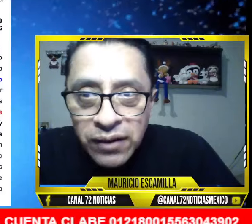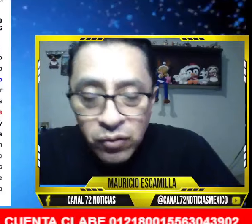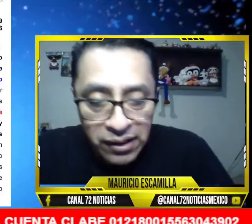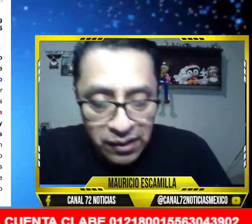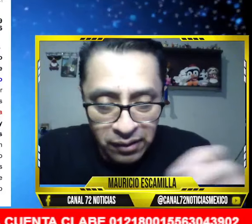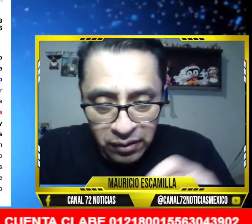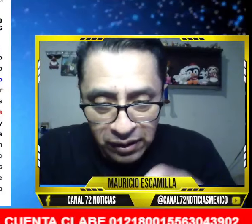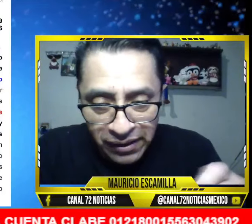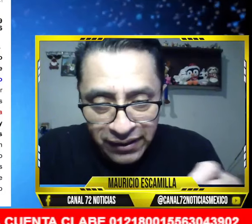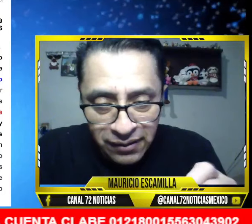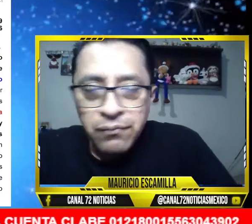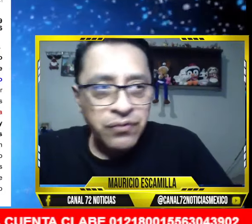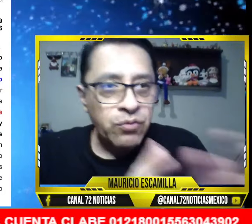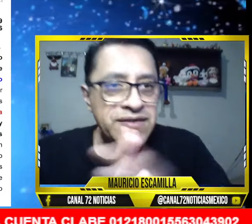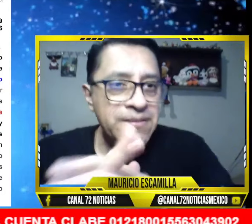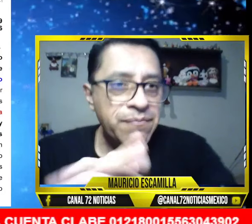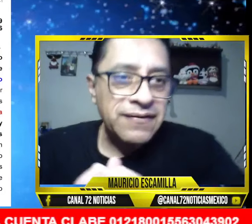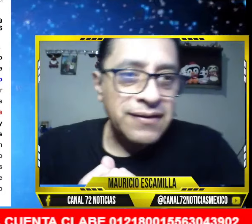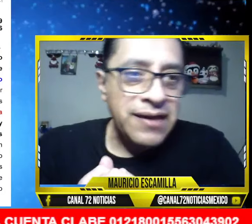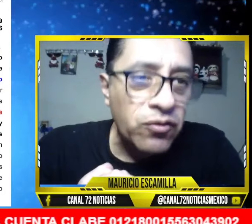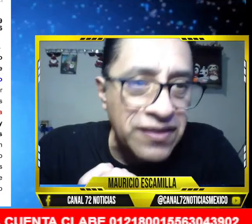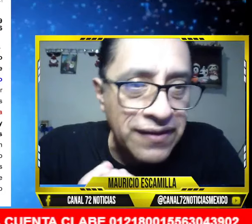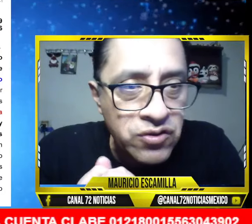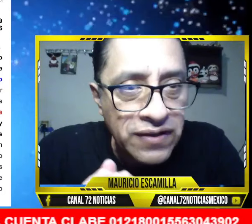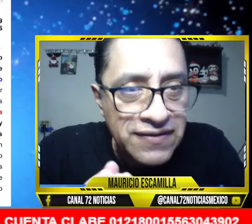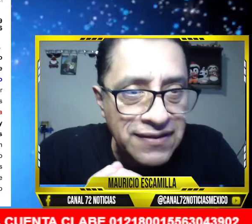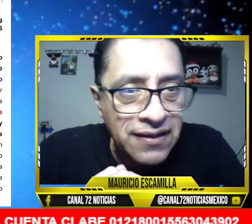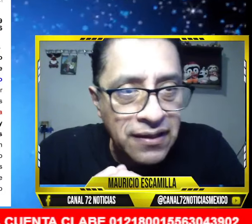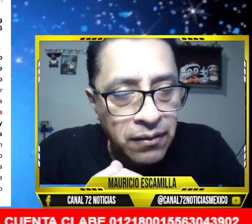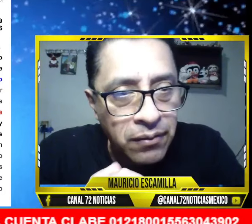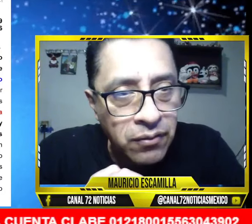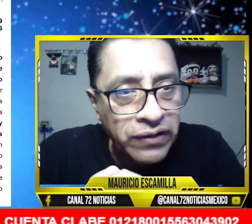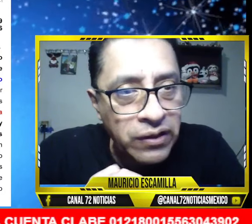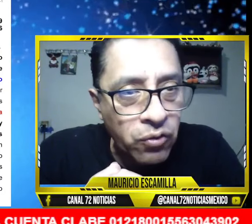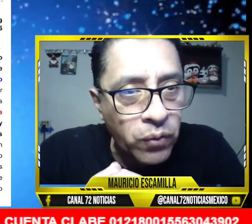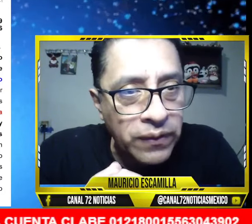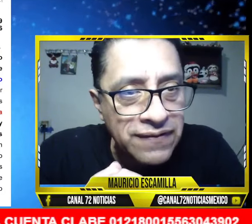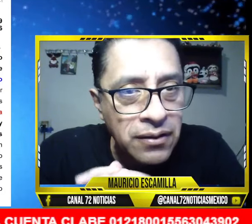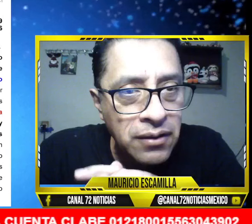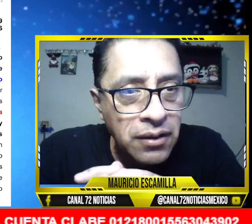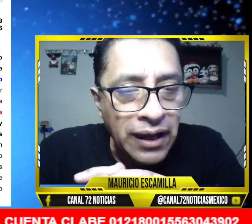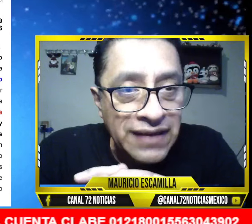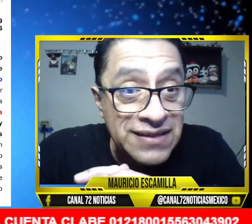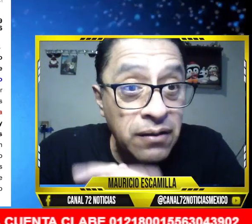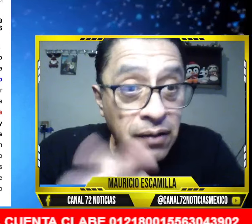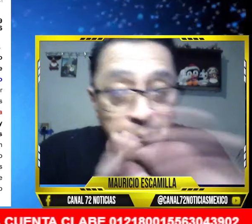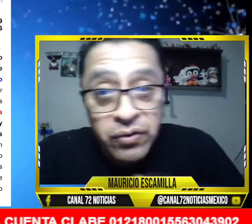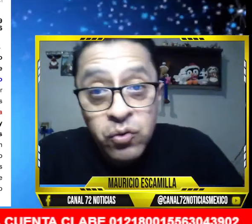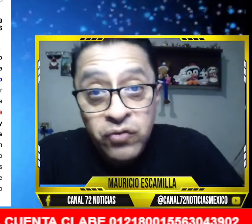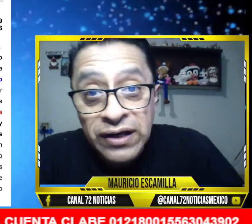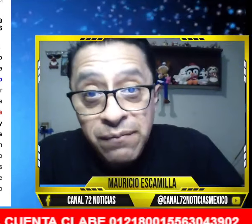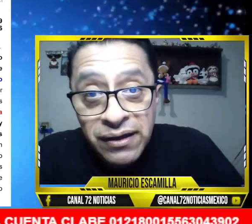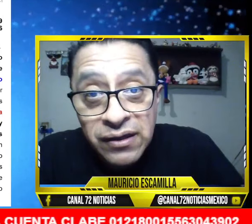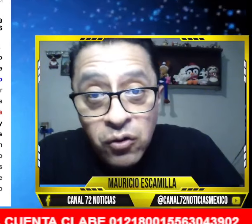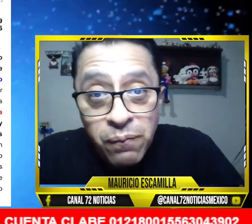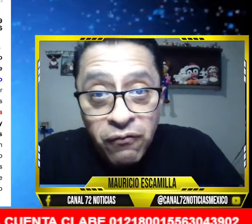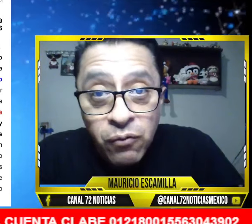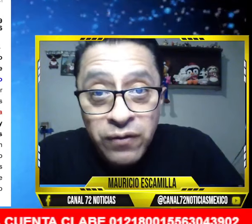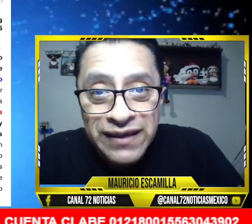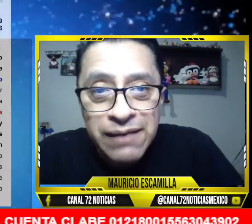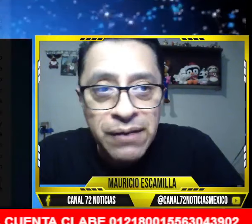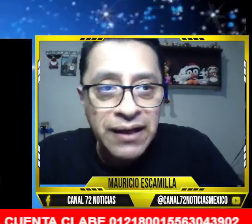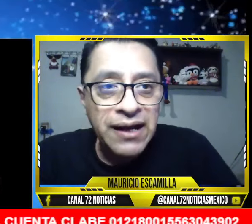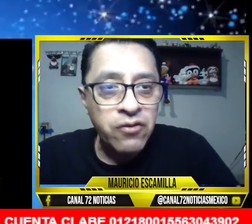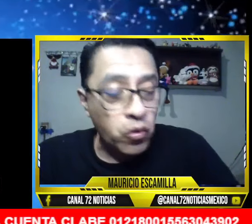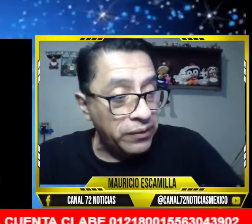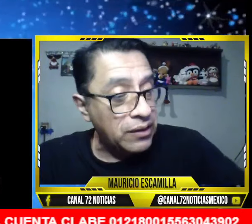captura una imagen pues muchísimas ya consideraciones a esta Rosario Robles así el poder judicial en México por favor